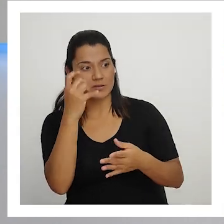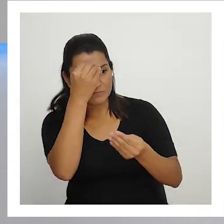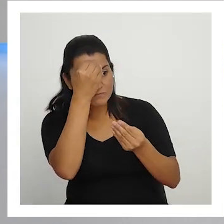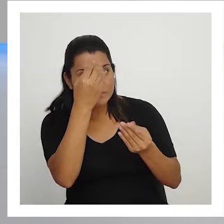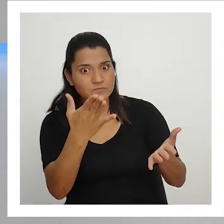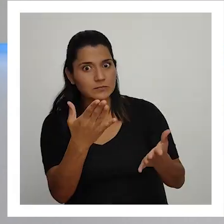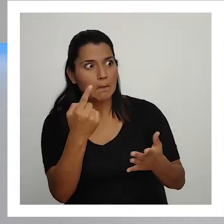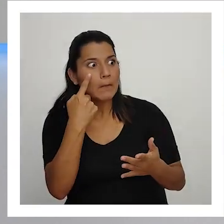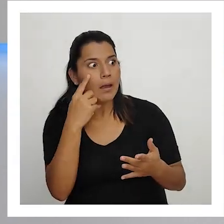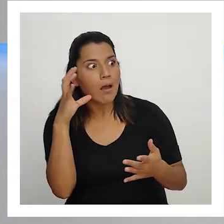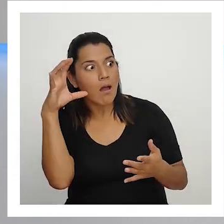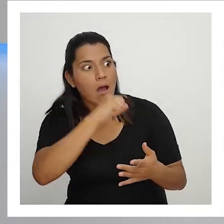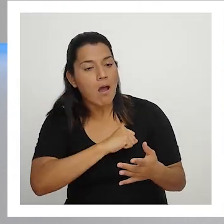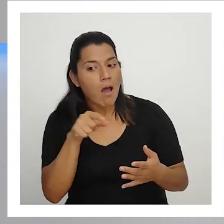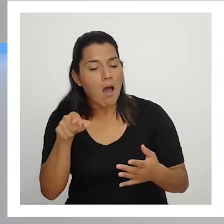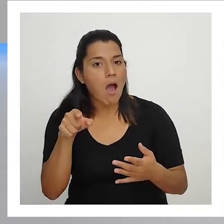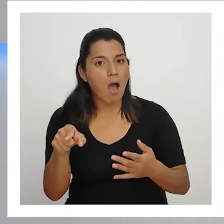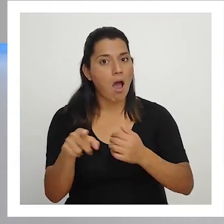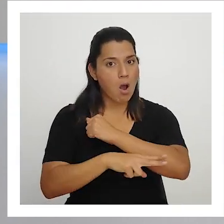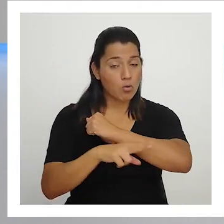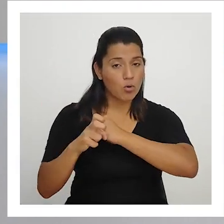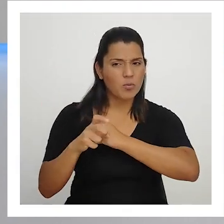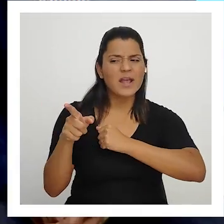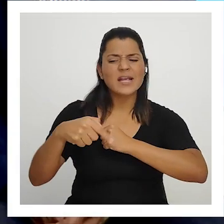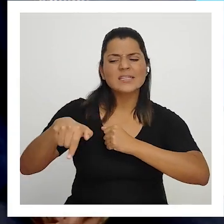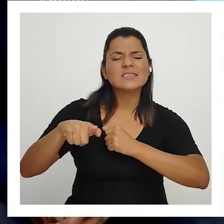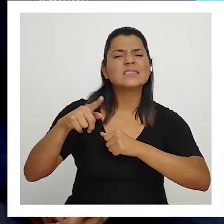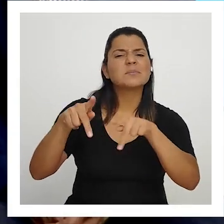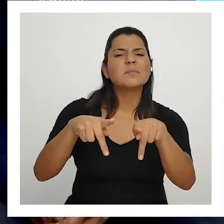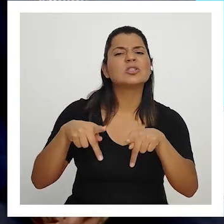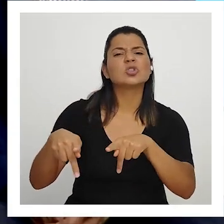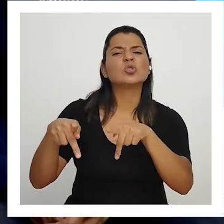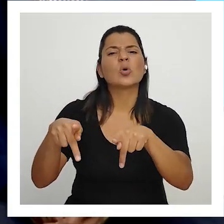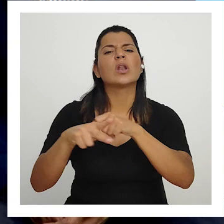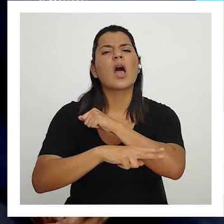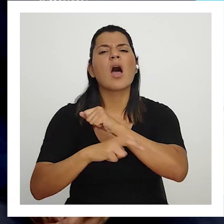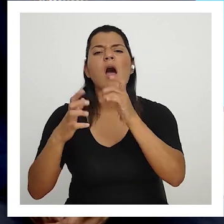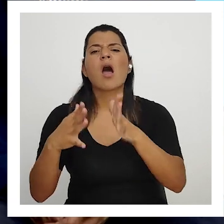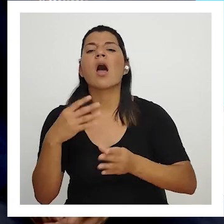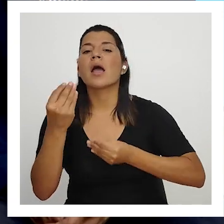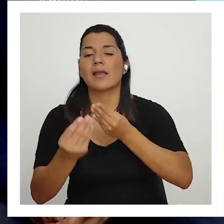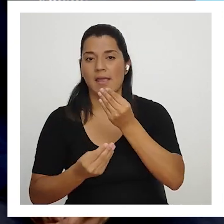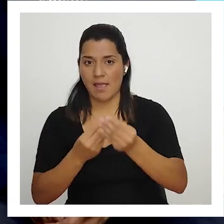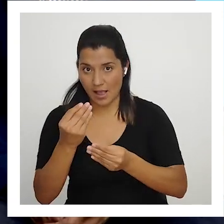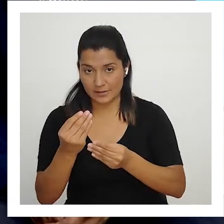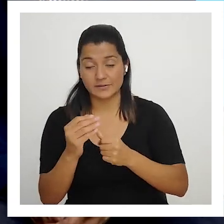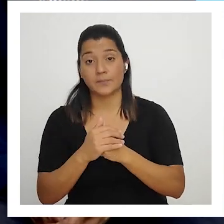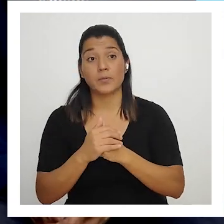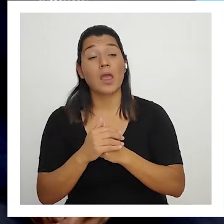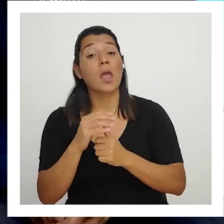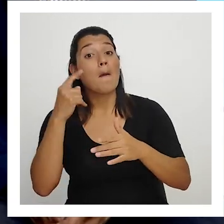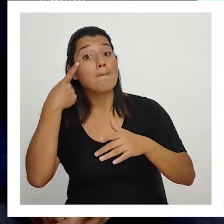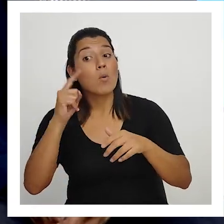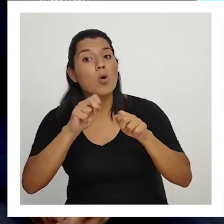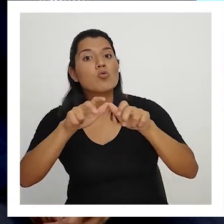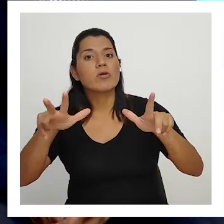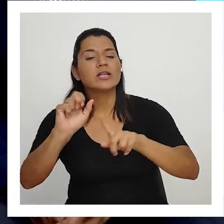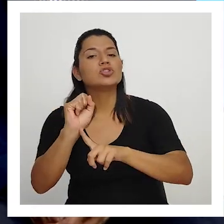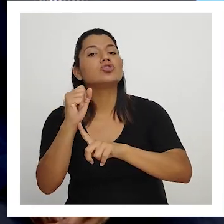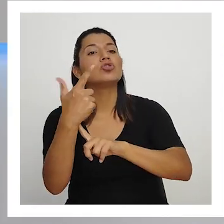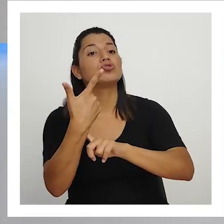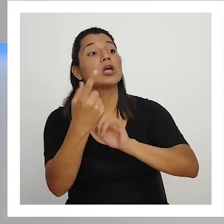estafa. Básicamente lo que hacen estos delincuentes es publicar en diferentes redes sociales el ofrecimiento